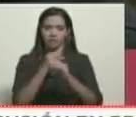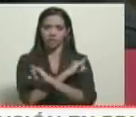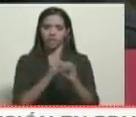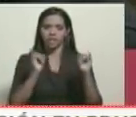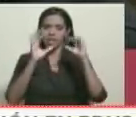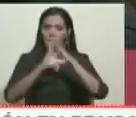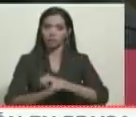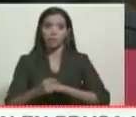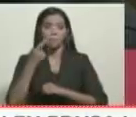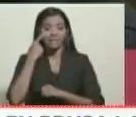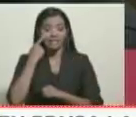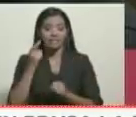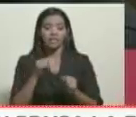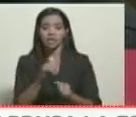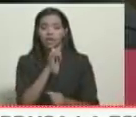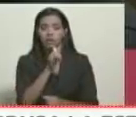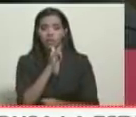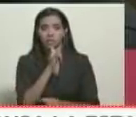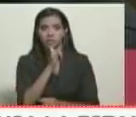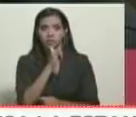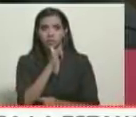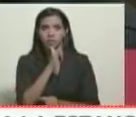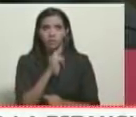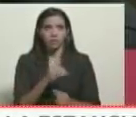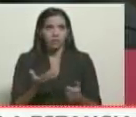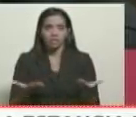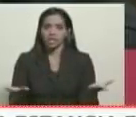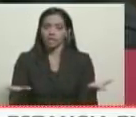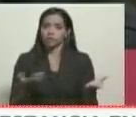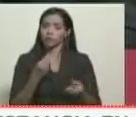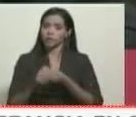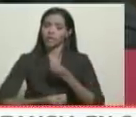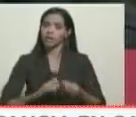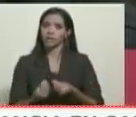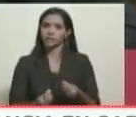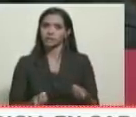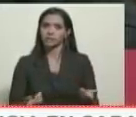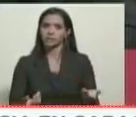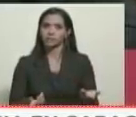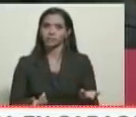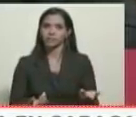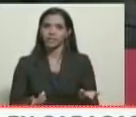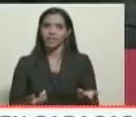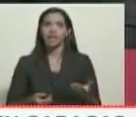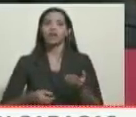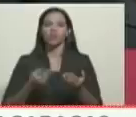la noche pendiente de las noticias, y eso era lo que ellos hacían, que fueran